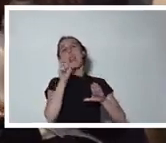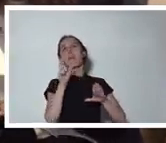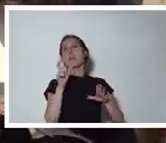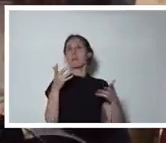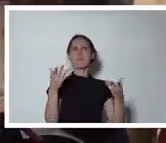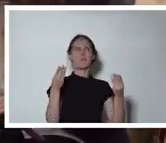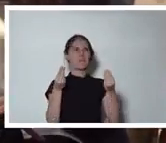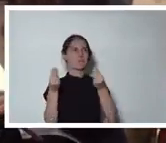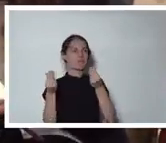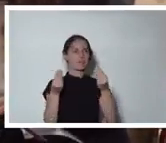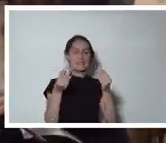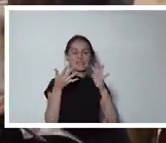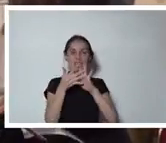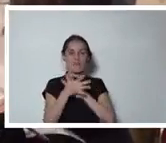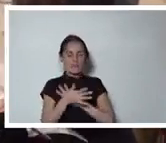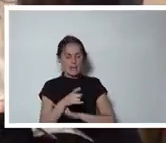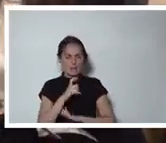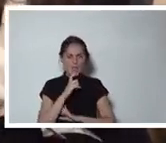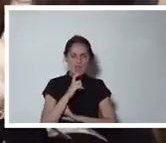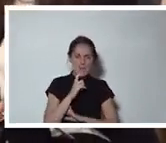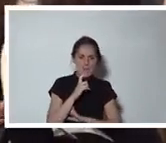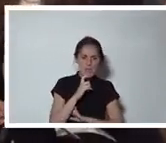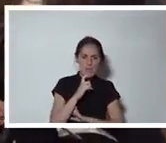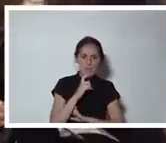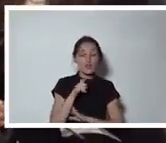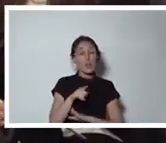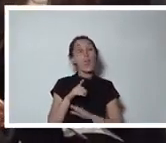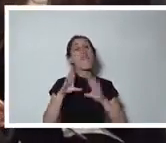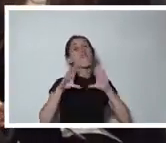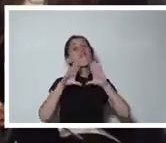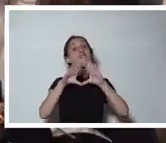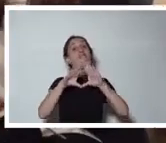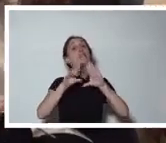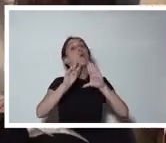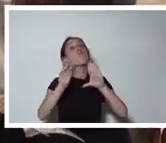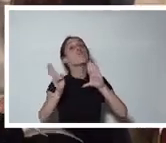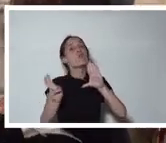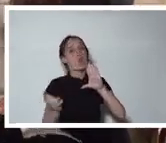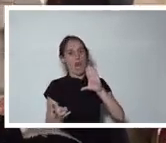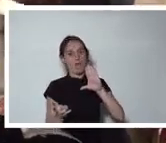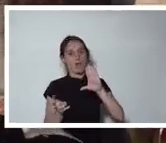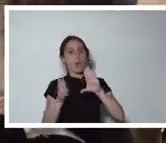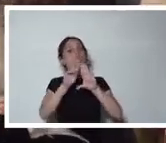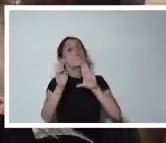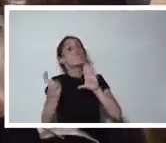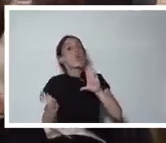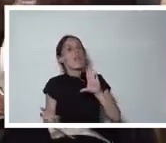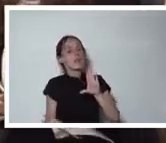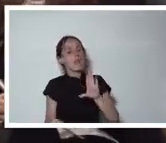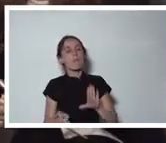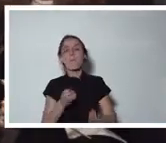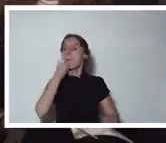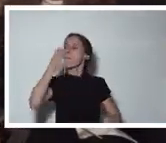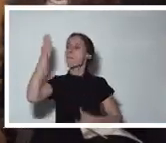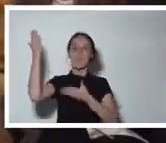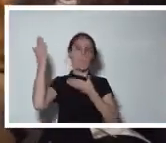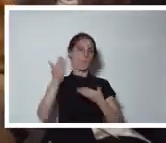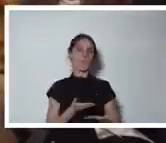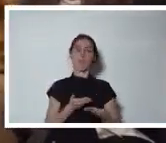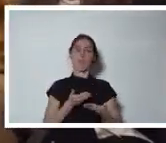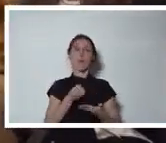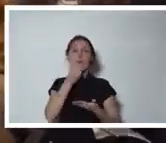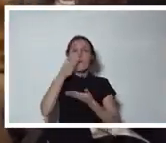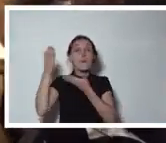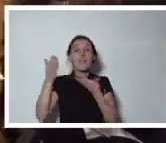decir feminismos en plural no estamos hablando de feminismos en plural y bienvenida a la pluralidad la pluralidad es siempre